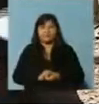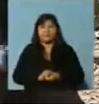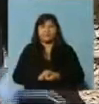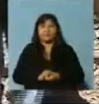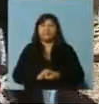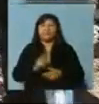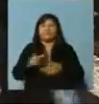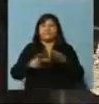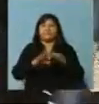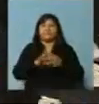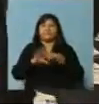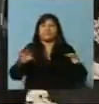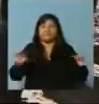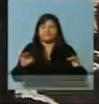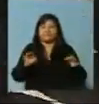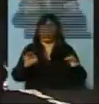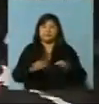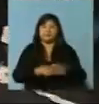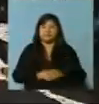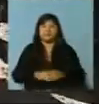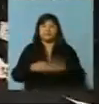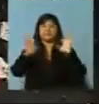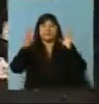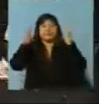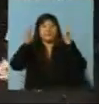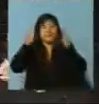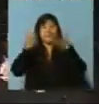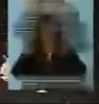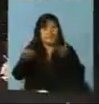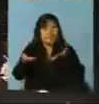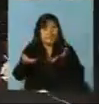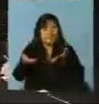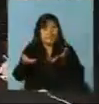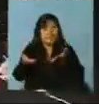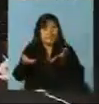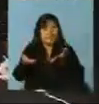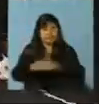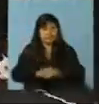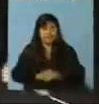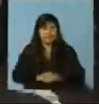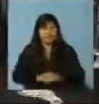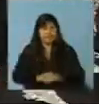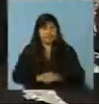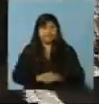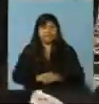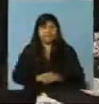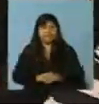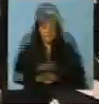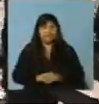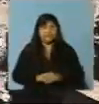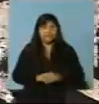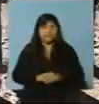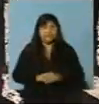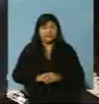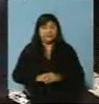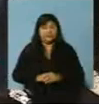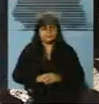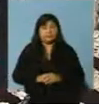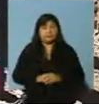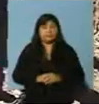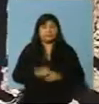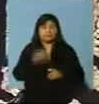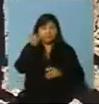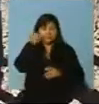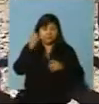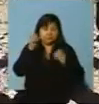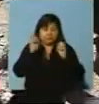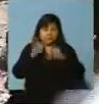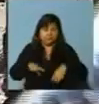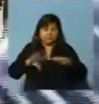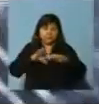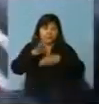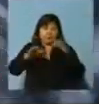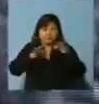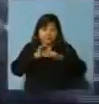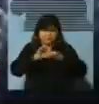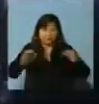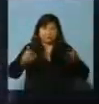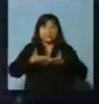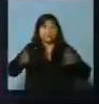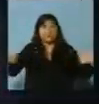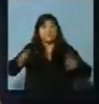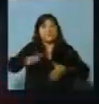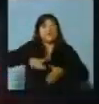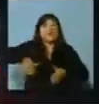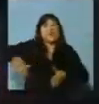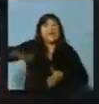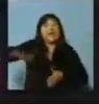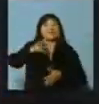al corte de cintas. Fuerte ese aplauso. Queda inaugurado entonces el